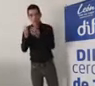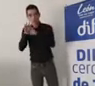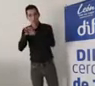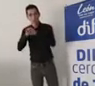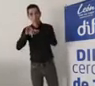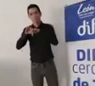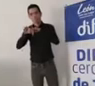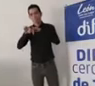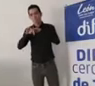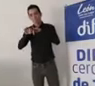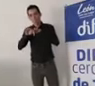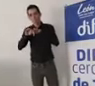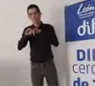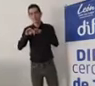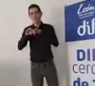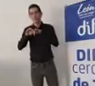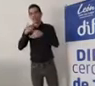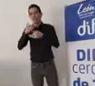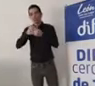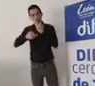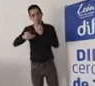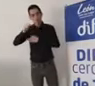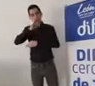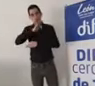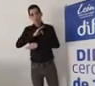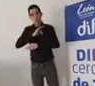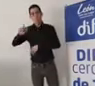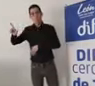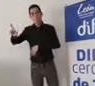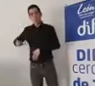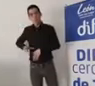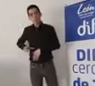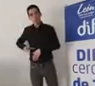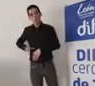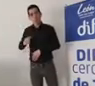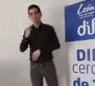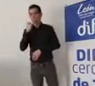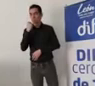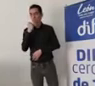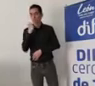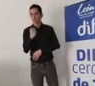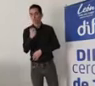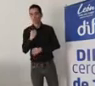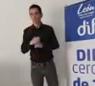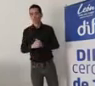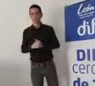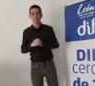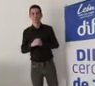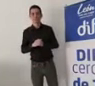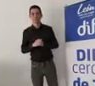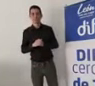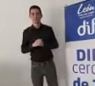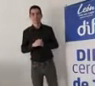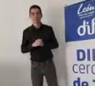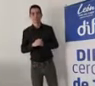un ejercicio de gobernanza sólido y participativo e incluyente. Siguiente.